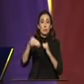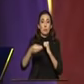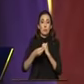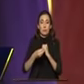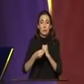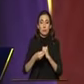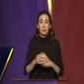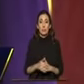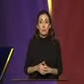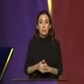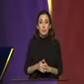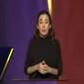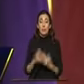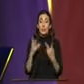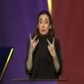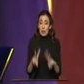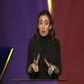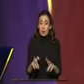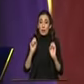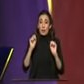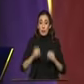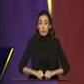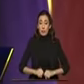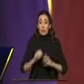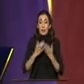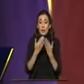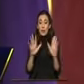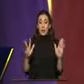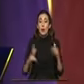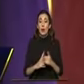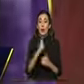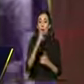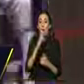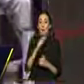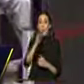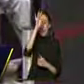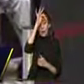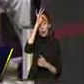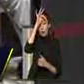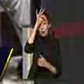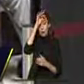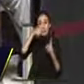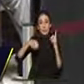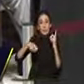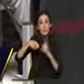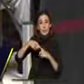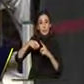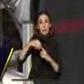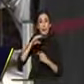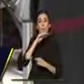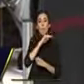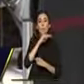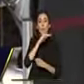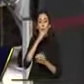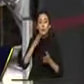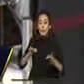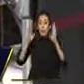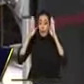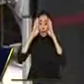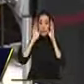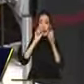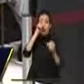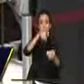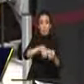adicionales. Además, completamos e inauguramos los hospitales de Quito y Manta para atender a todos los afiliados de esas